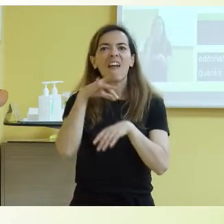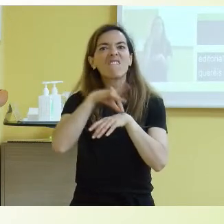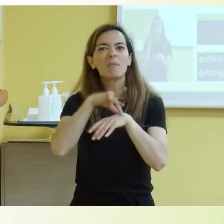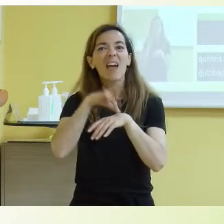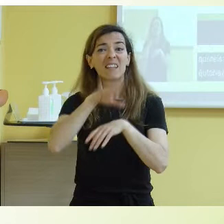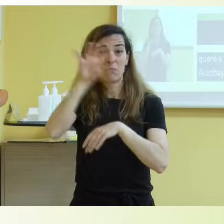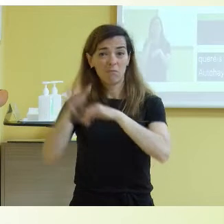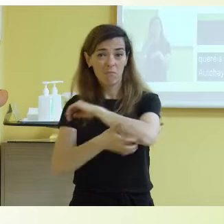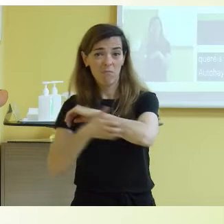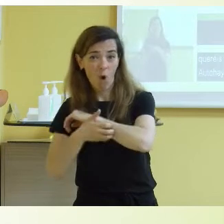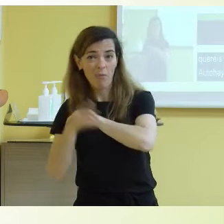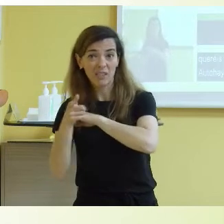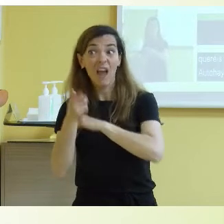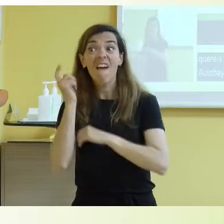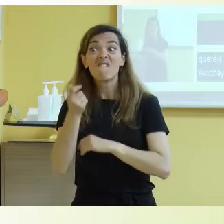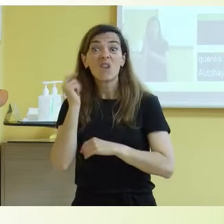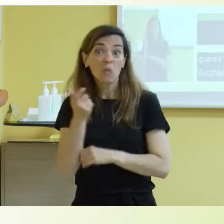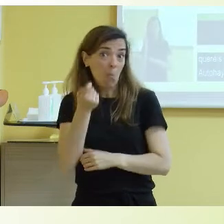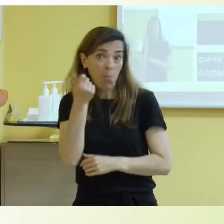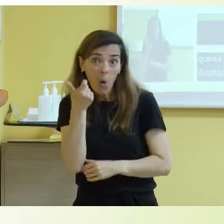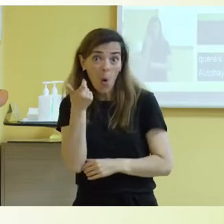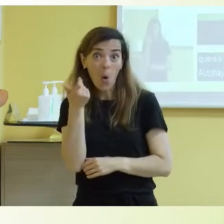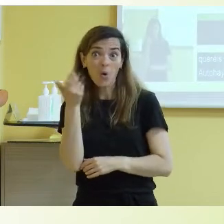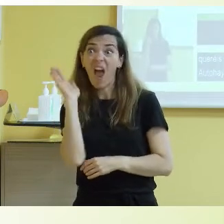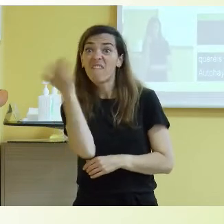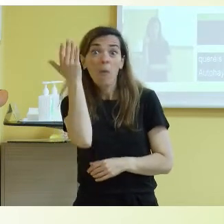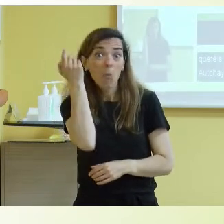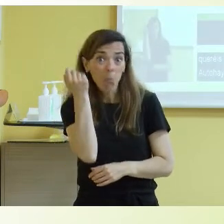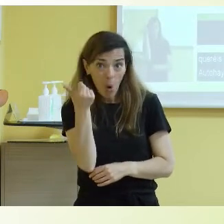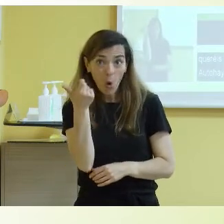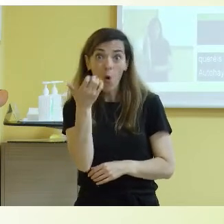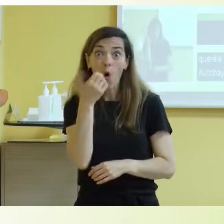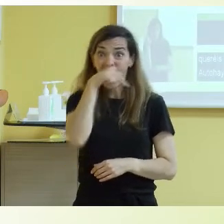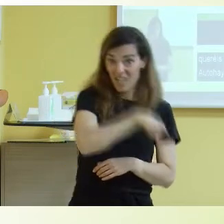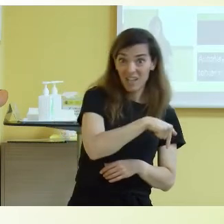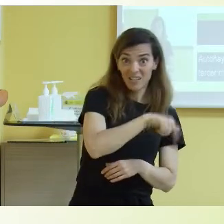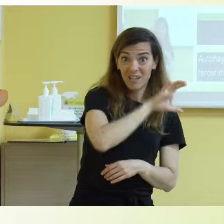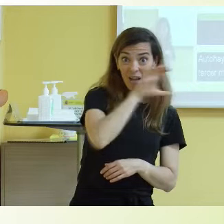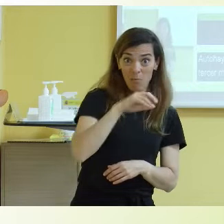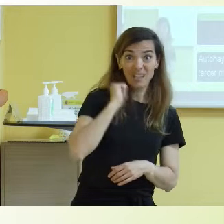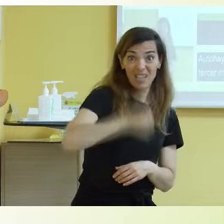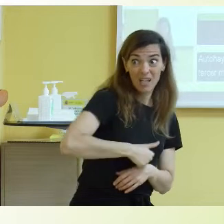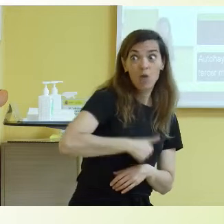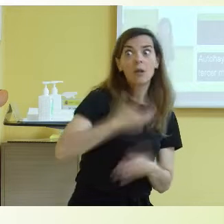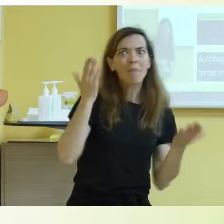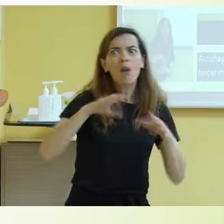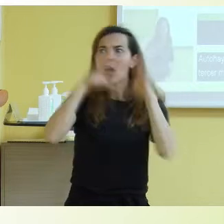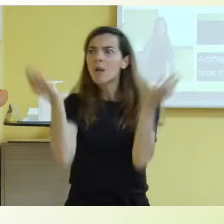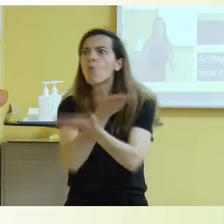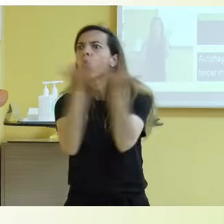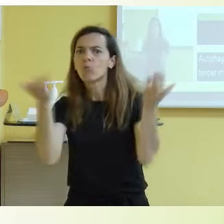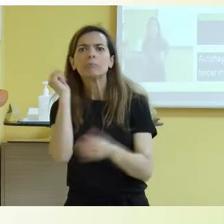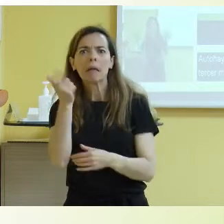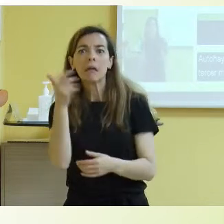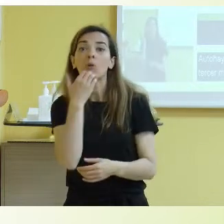mundo, que son infrecuentes, son muy poco prevalentes en los países occidentales, pero son muy frecuentes en el mundo. Digamos, por